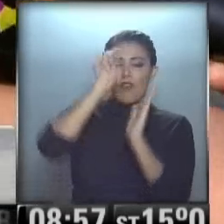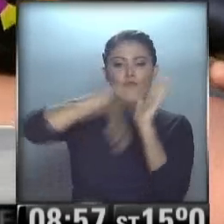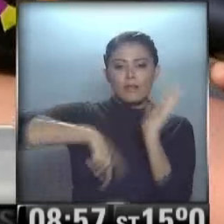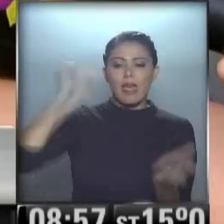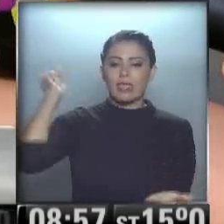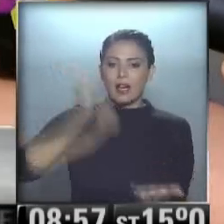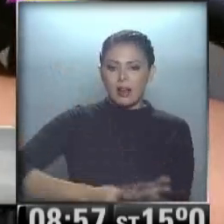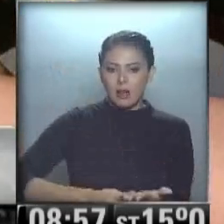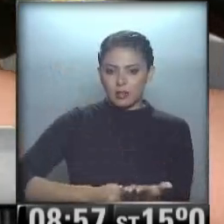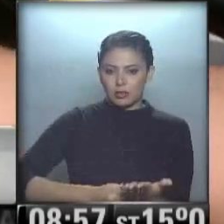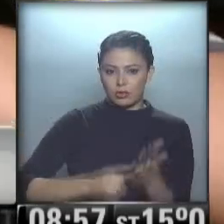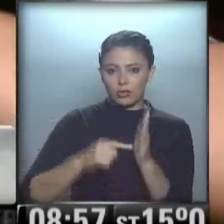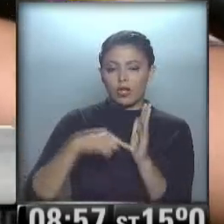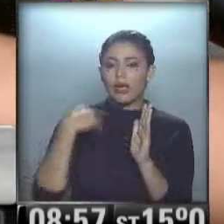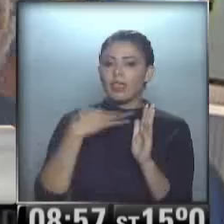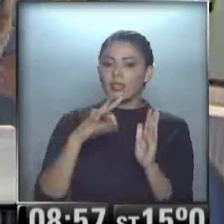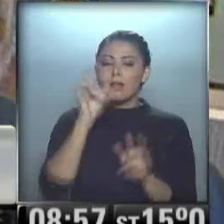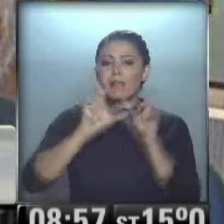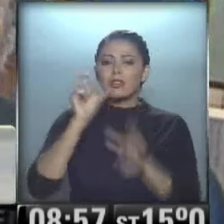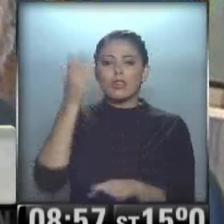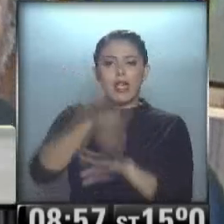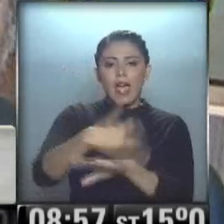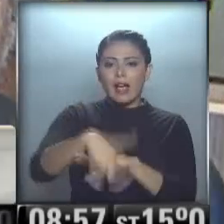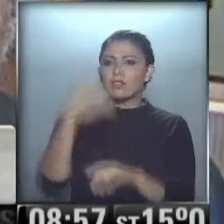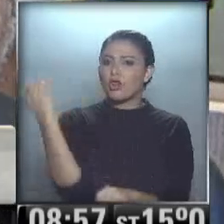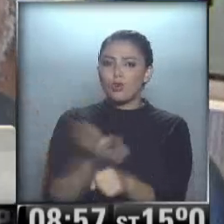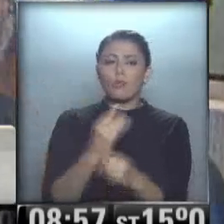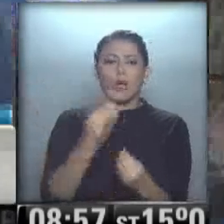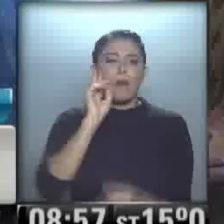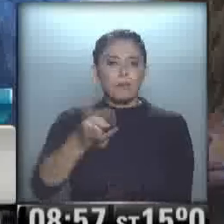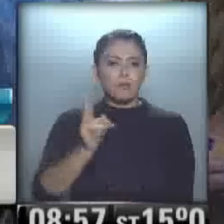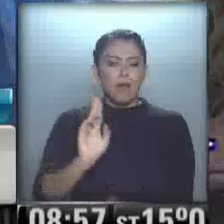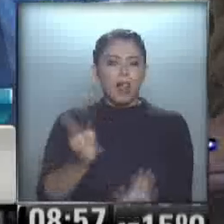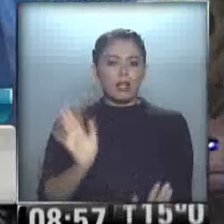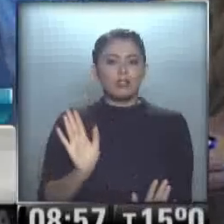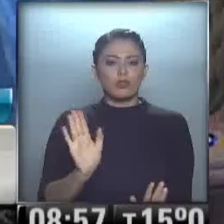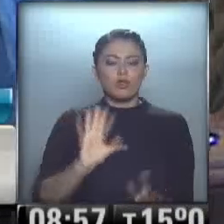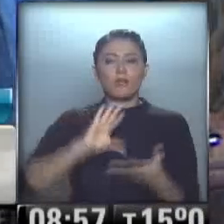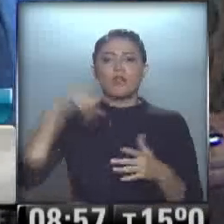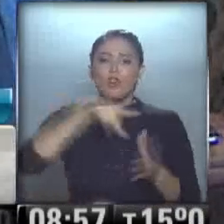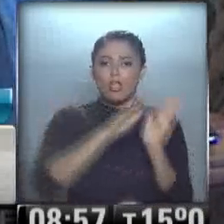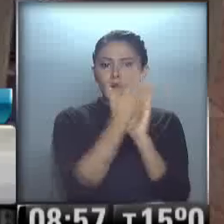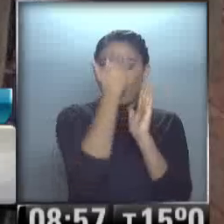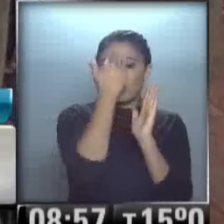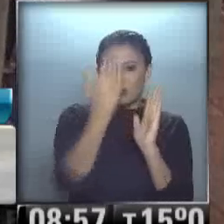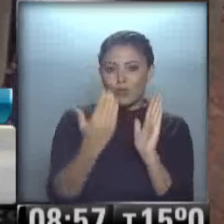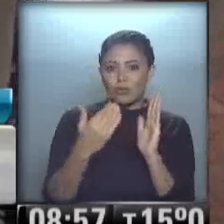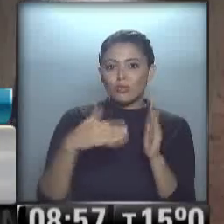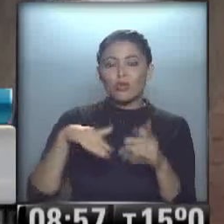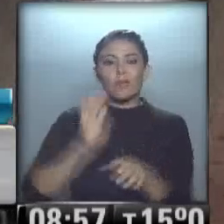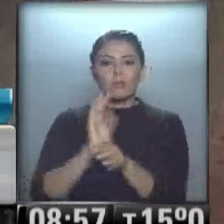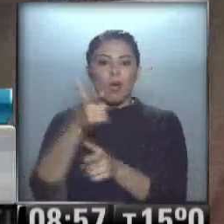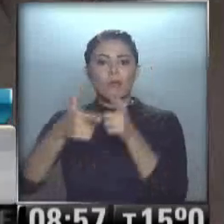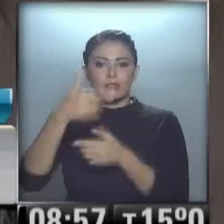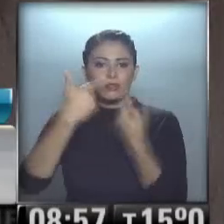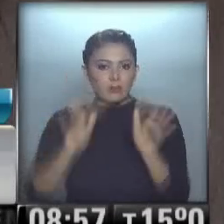el decreto del estado de sitio en forma inconstitucional ya que el congreso estaba sesionando